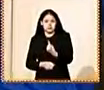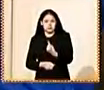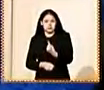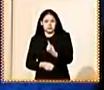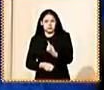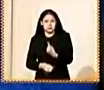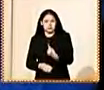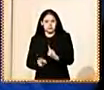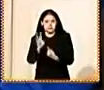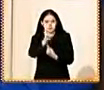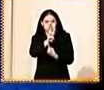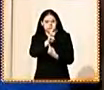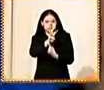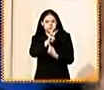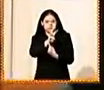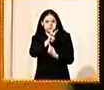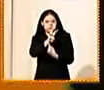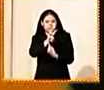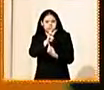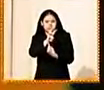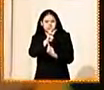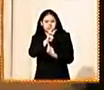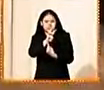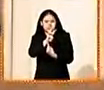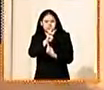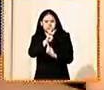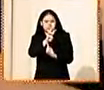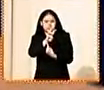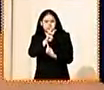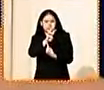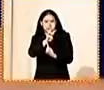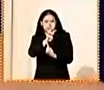Este es el 6. Siguiente dígito.